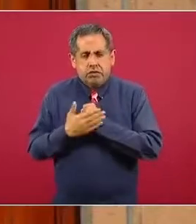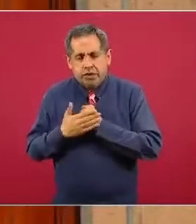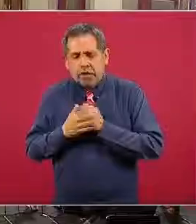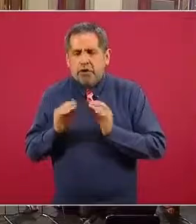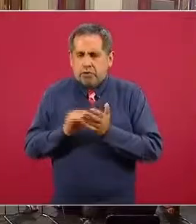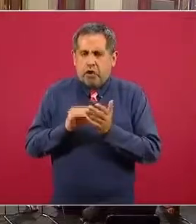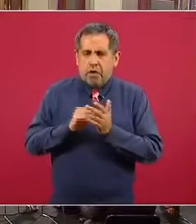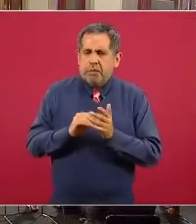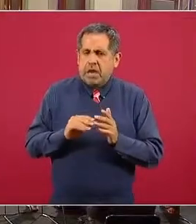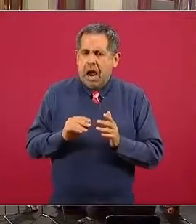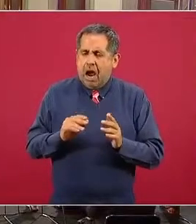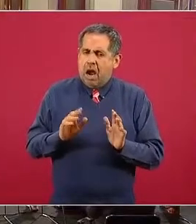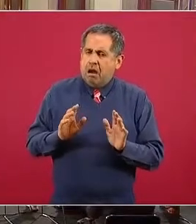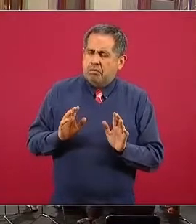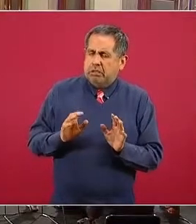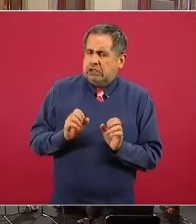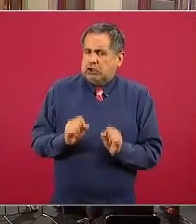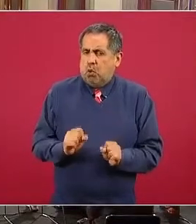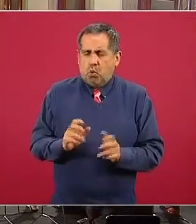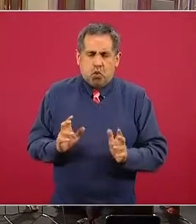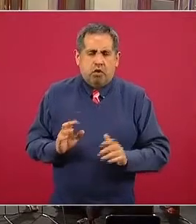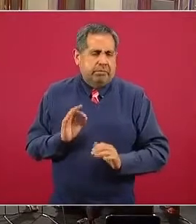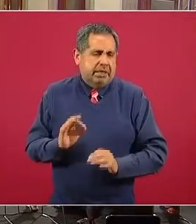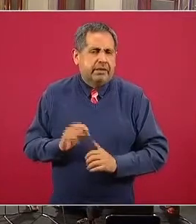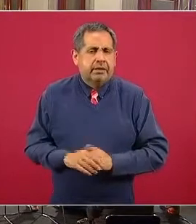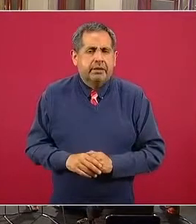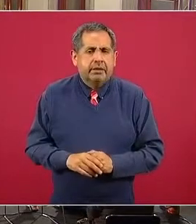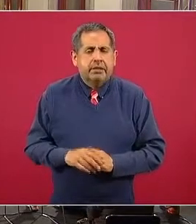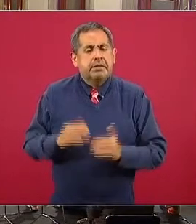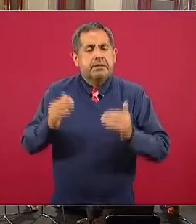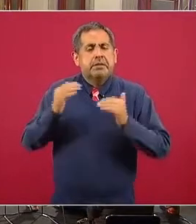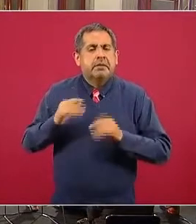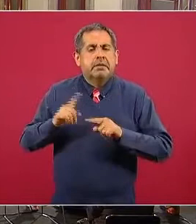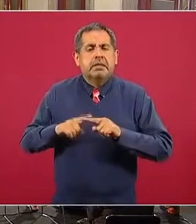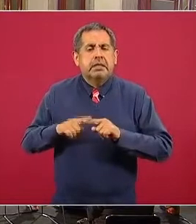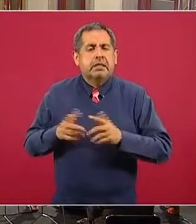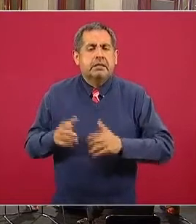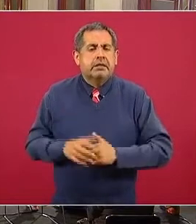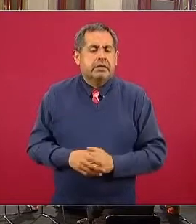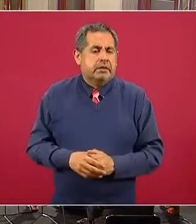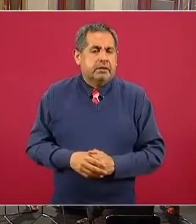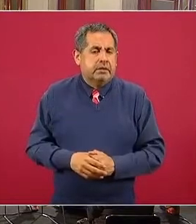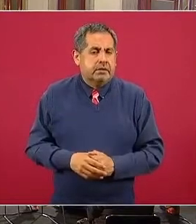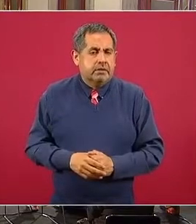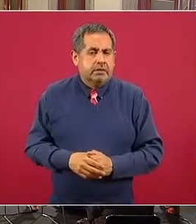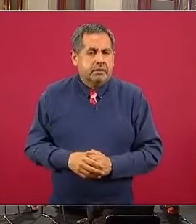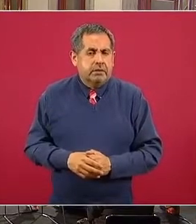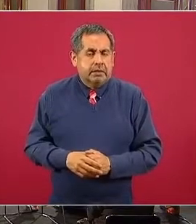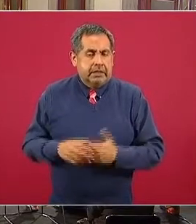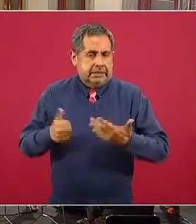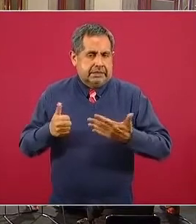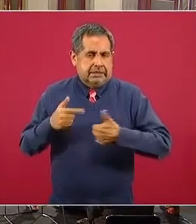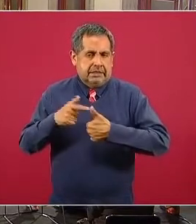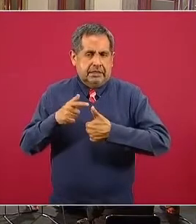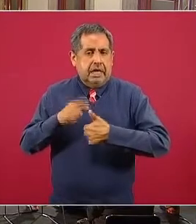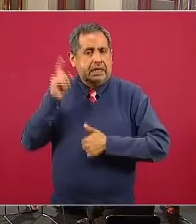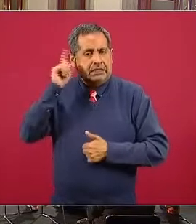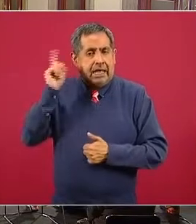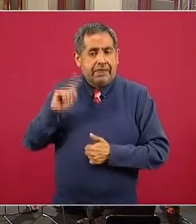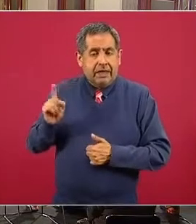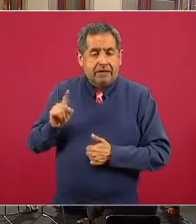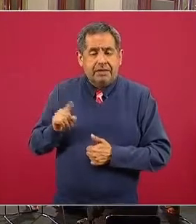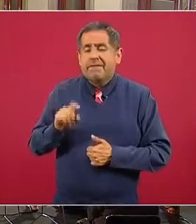de niveles bastante seguros para la entidad. Veamos la siguiente estado, que sería el sexto, precisamente